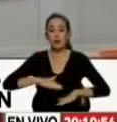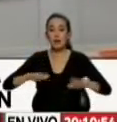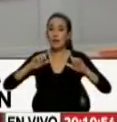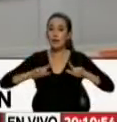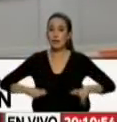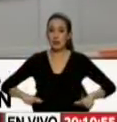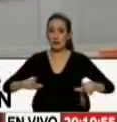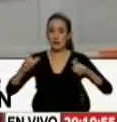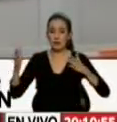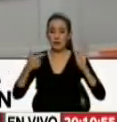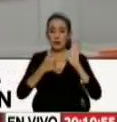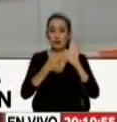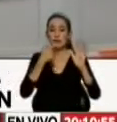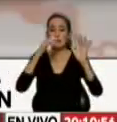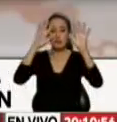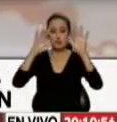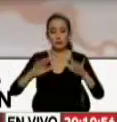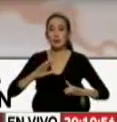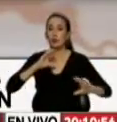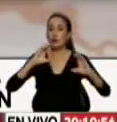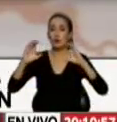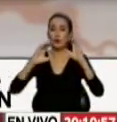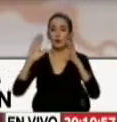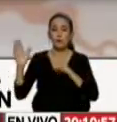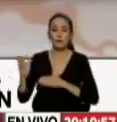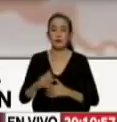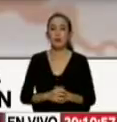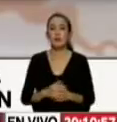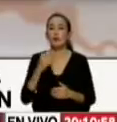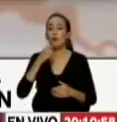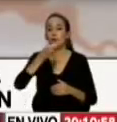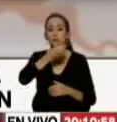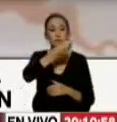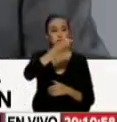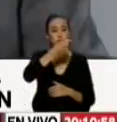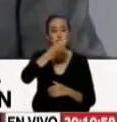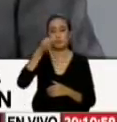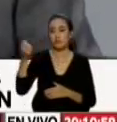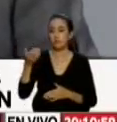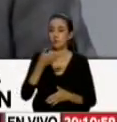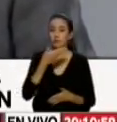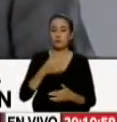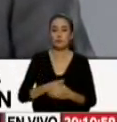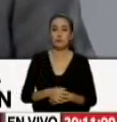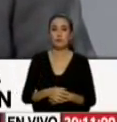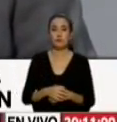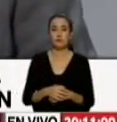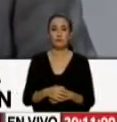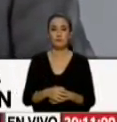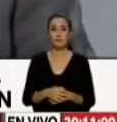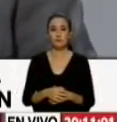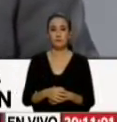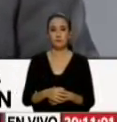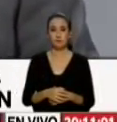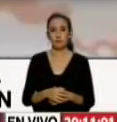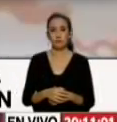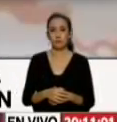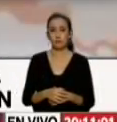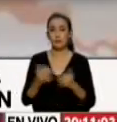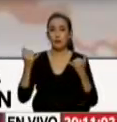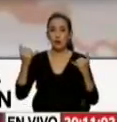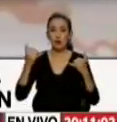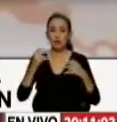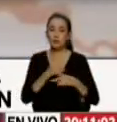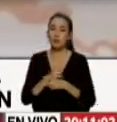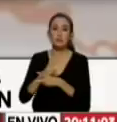este miércoles el secretario de Comunicación Andrés Michelena en entrevista con el programa Primera Impresión de Telediario. Vamos a defendernos